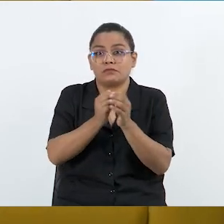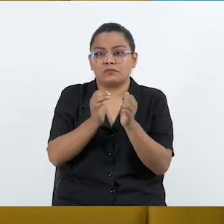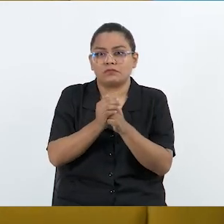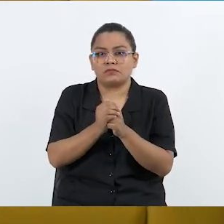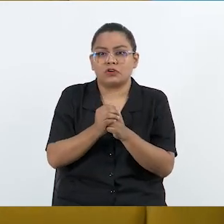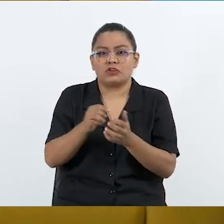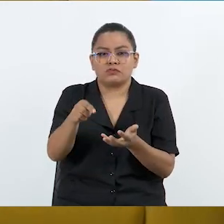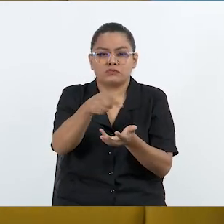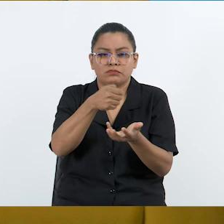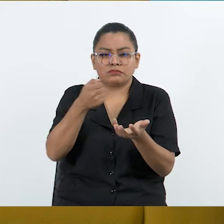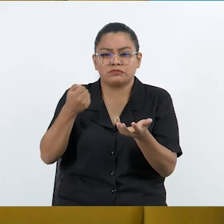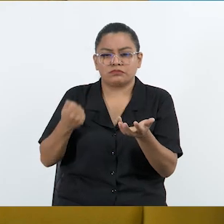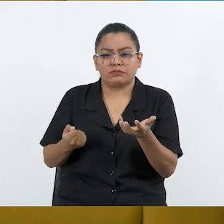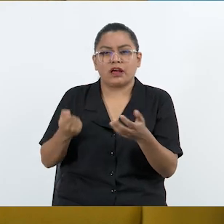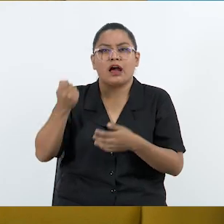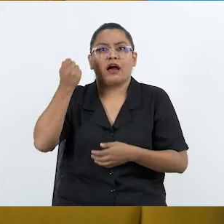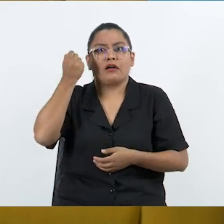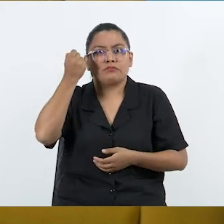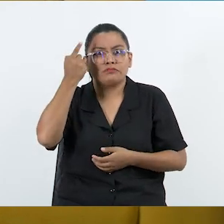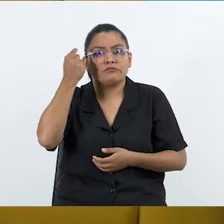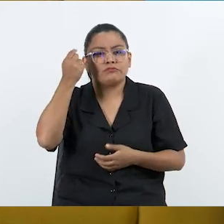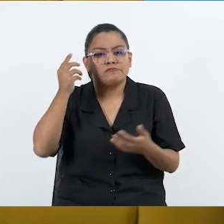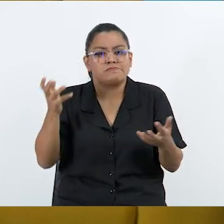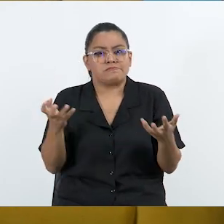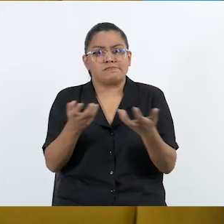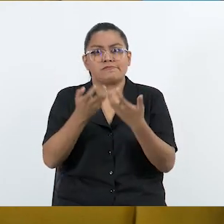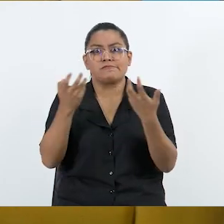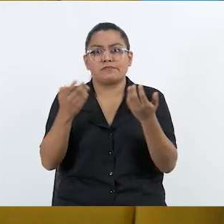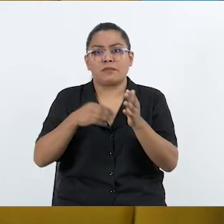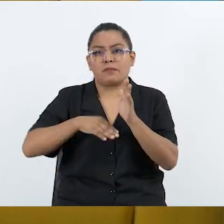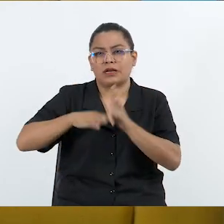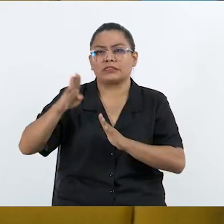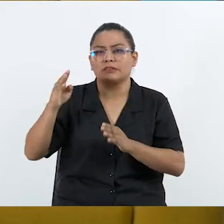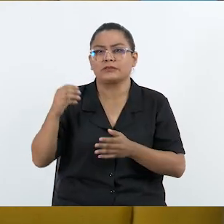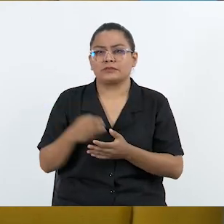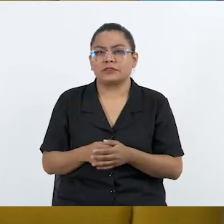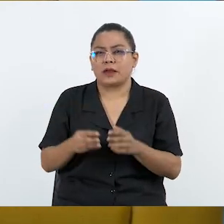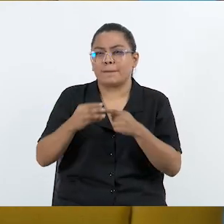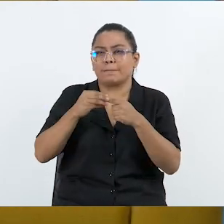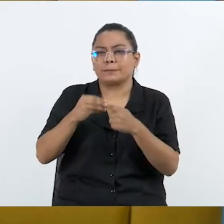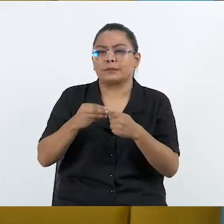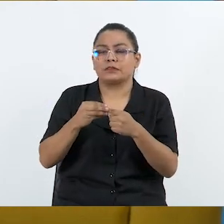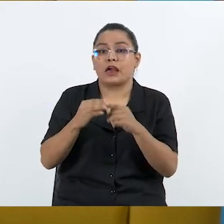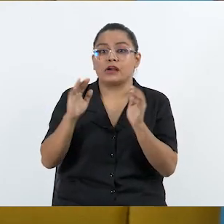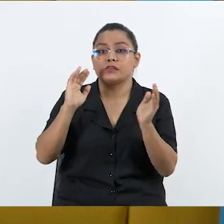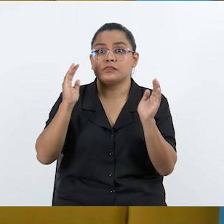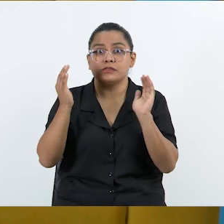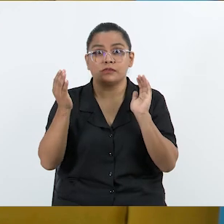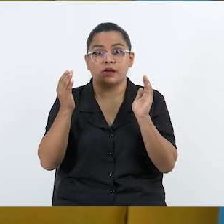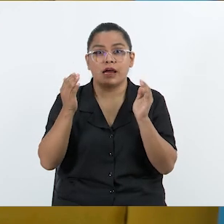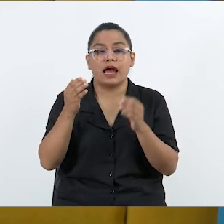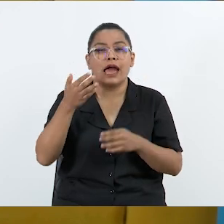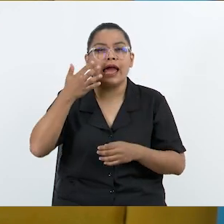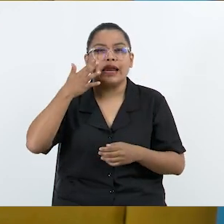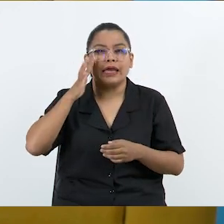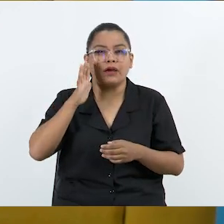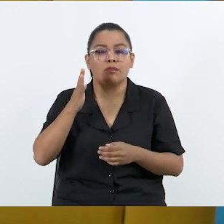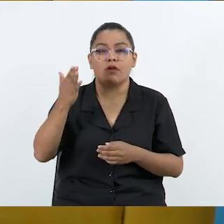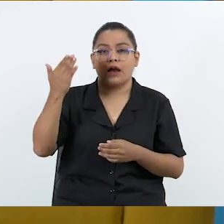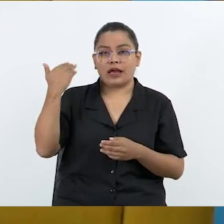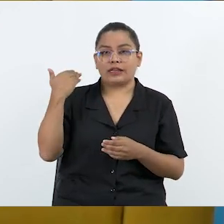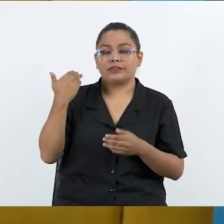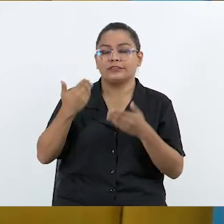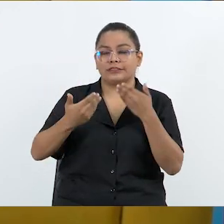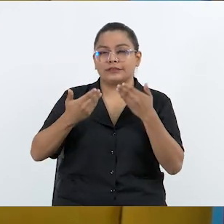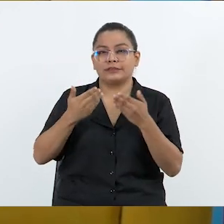los estudiantes sean capaces de realizar un nivel de investigación más elaborado, en comparación con el ejemplo